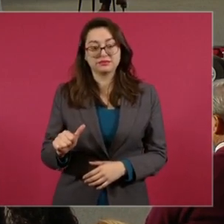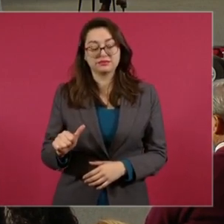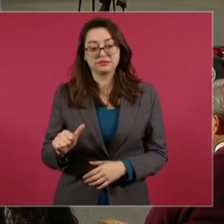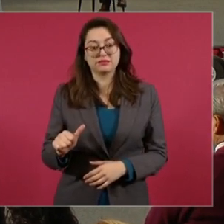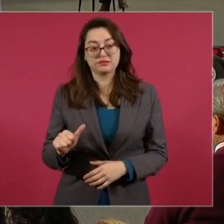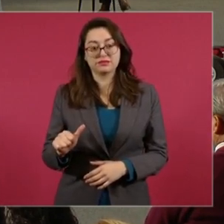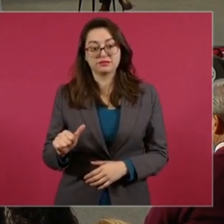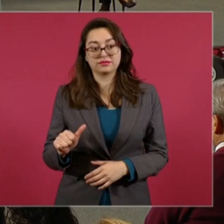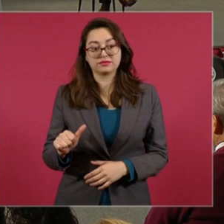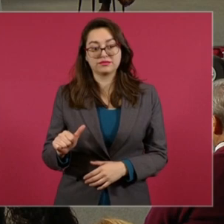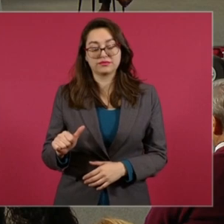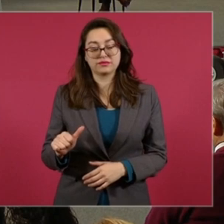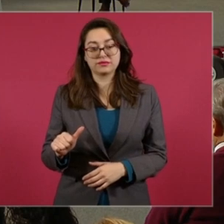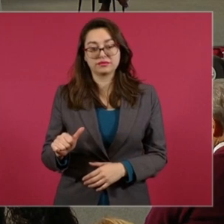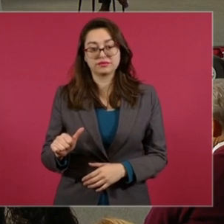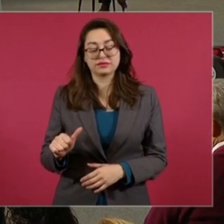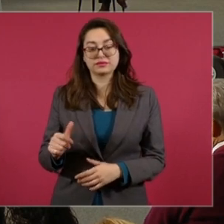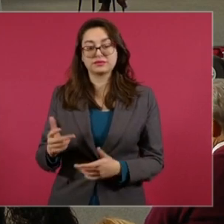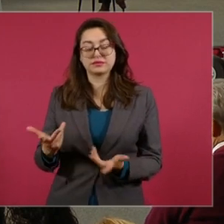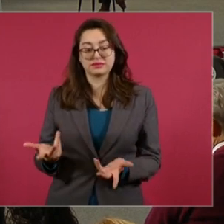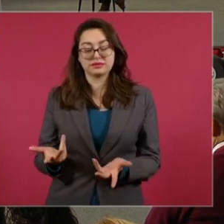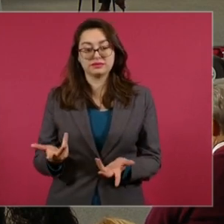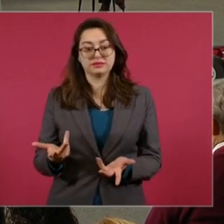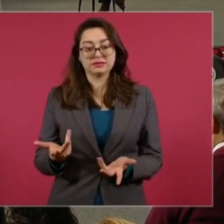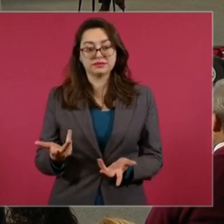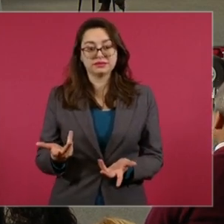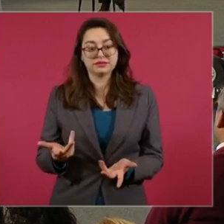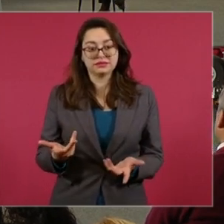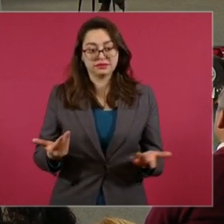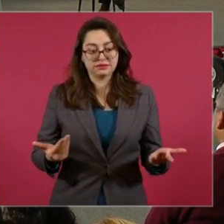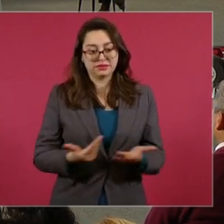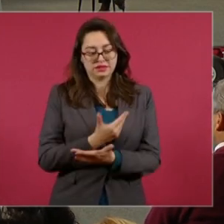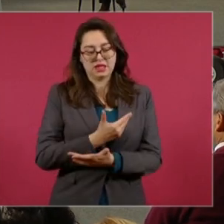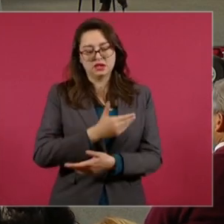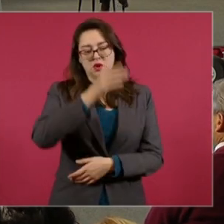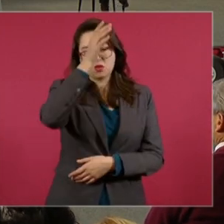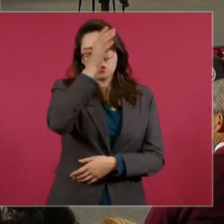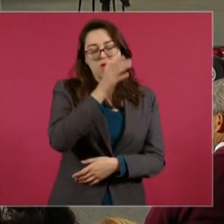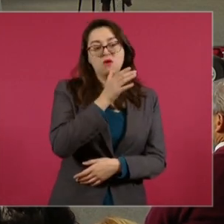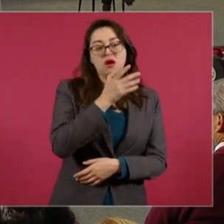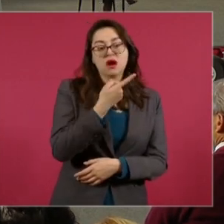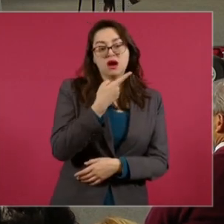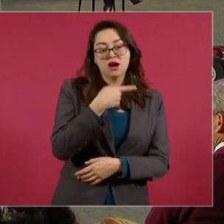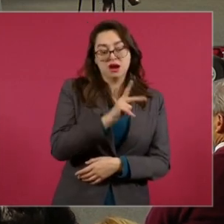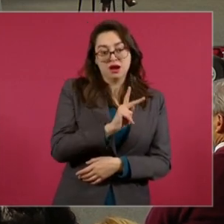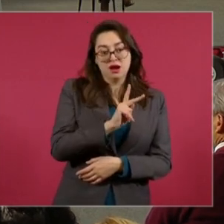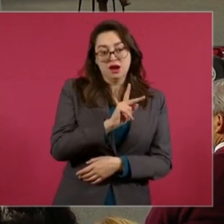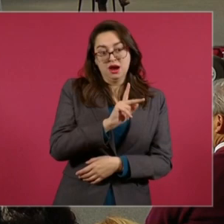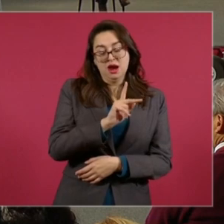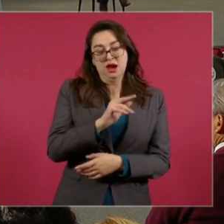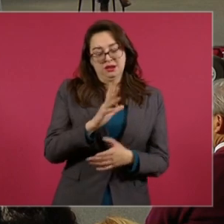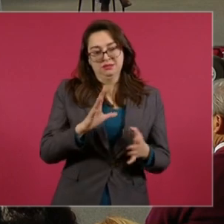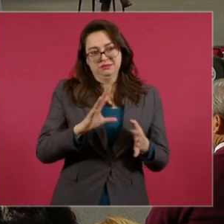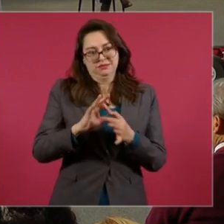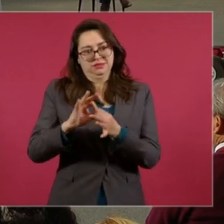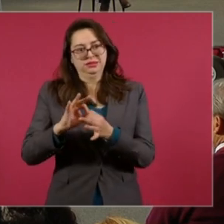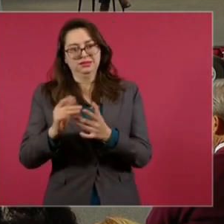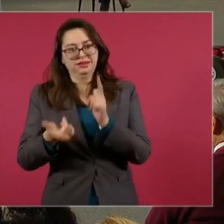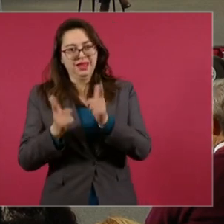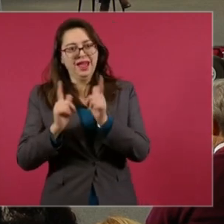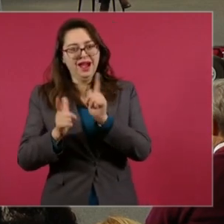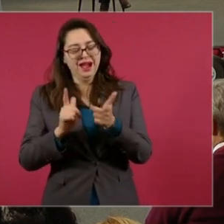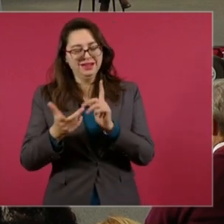cuando un pueblo de Texas pertenecía a Coahuila,